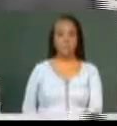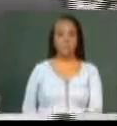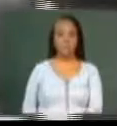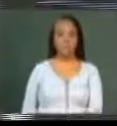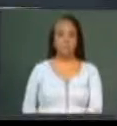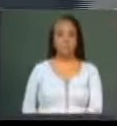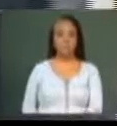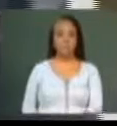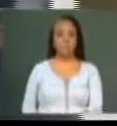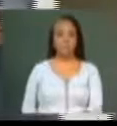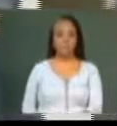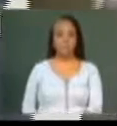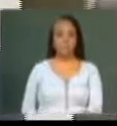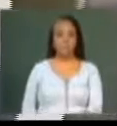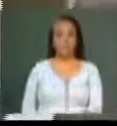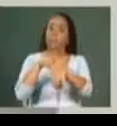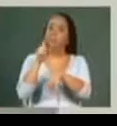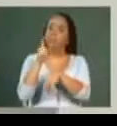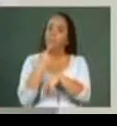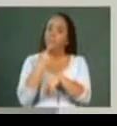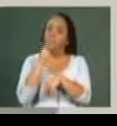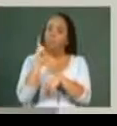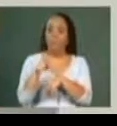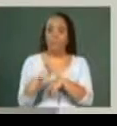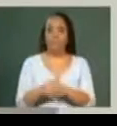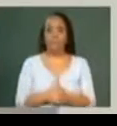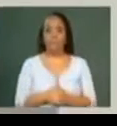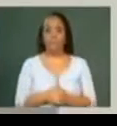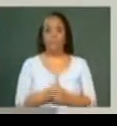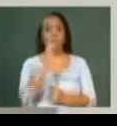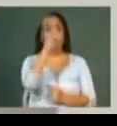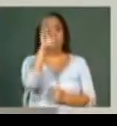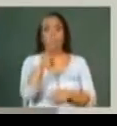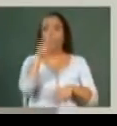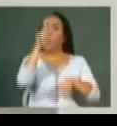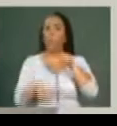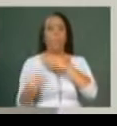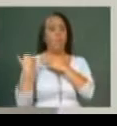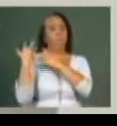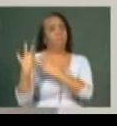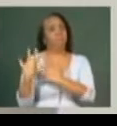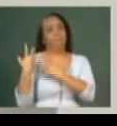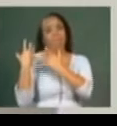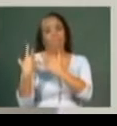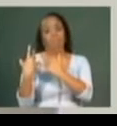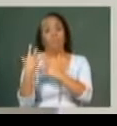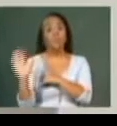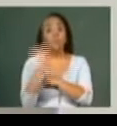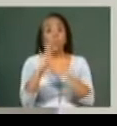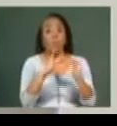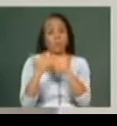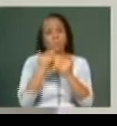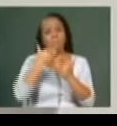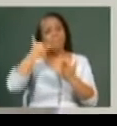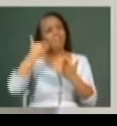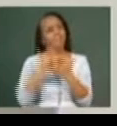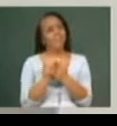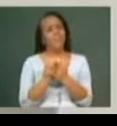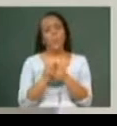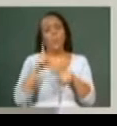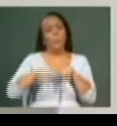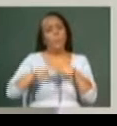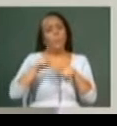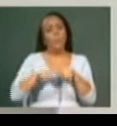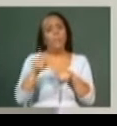casos de los 57 legisladores. Costa Rica no puede esperar. Su pueblo generoso no se merece que